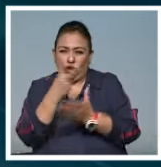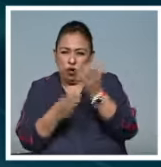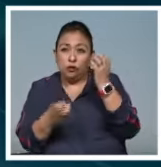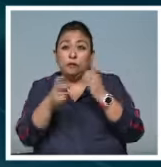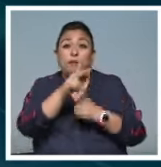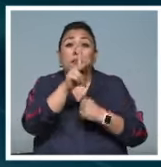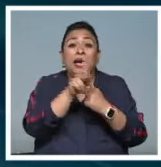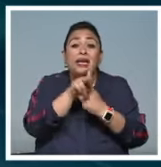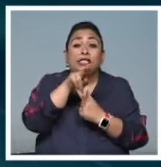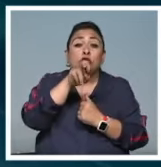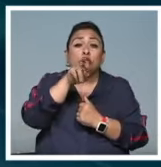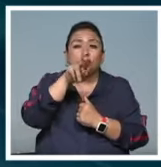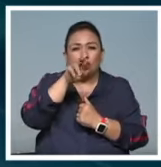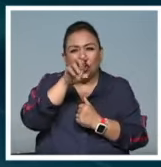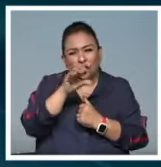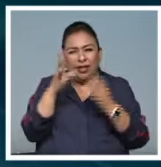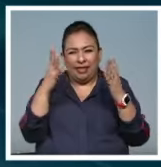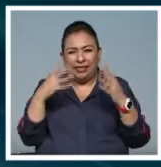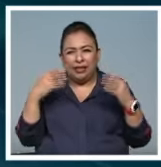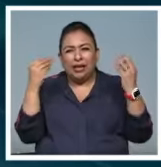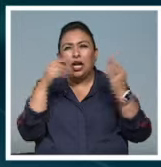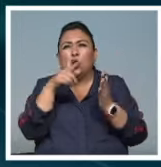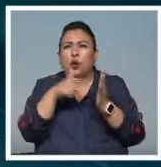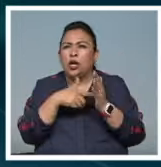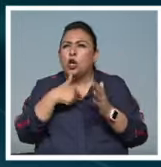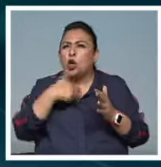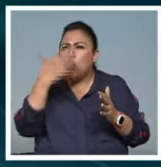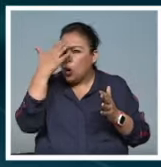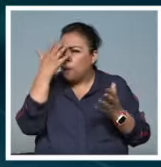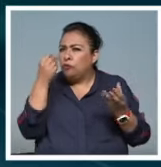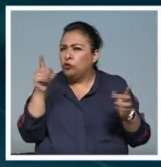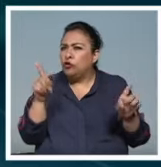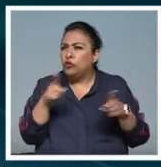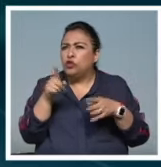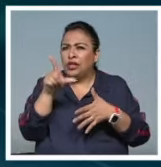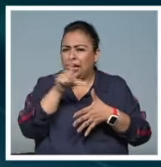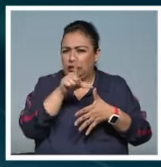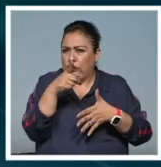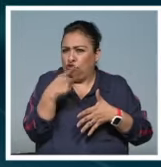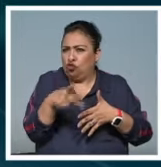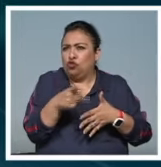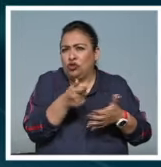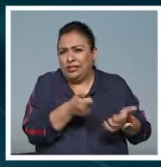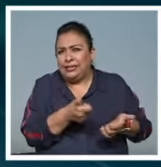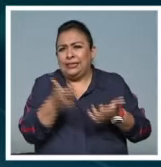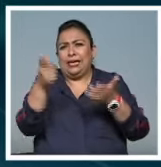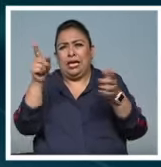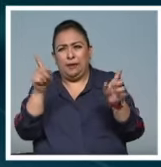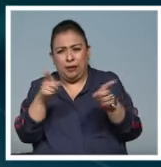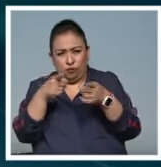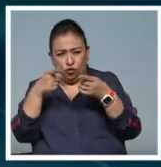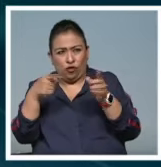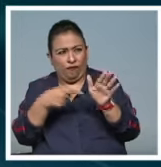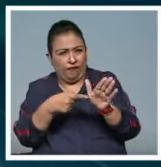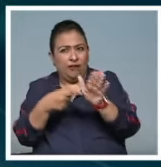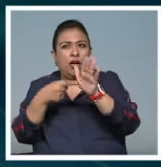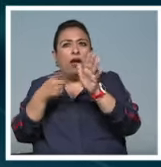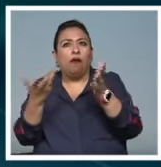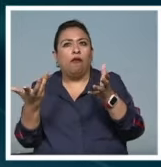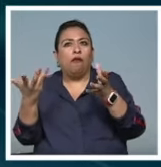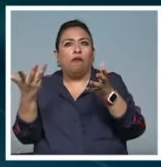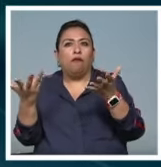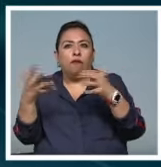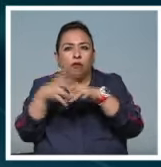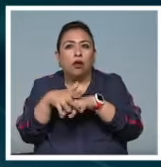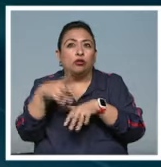en los países nórdicos, en estos lugares, yo he conocido a muchos músicos latinoamericanos que han llevado su música y que se han fusionado